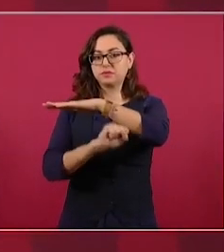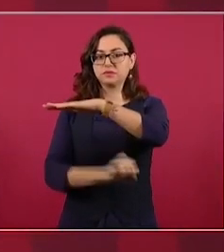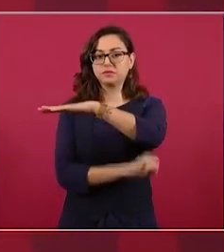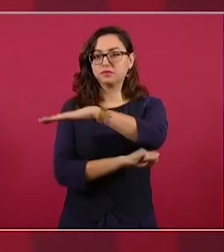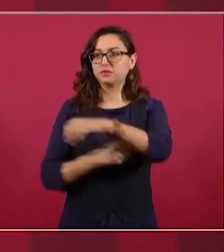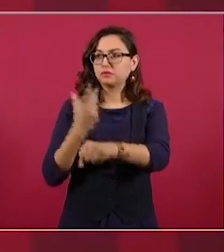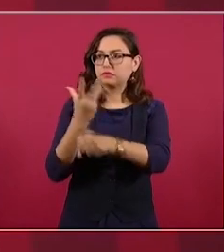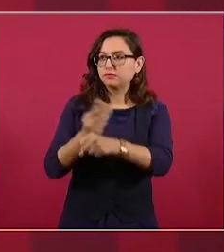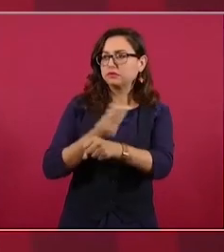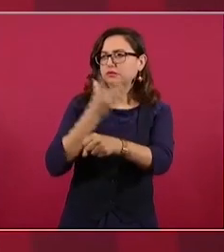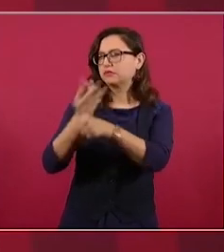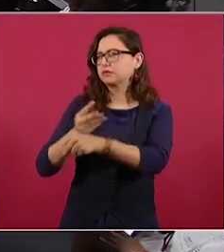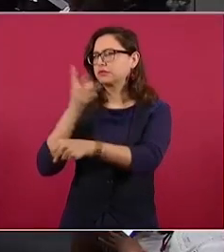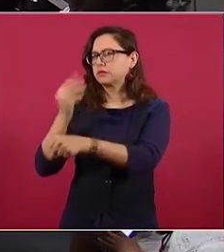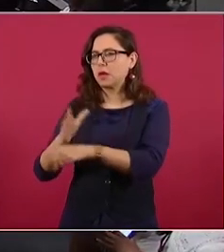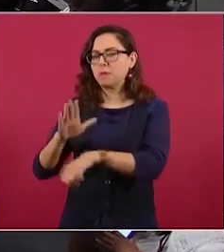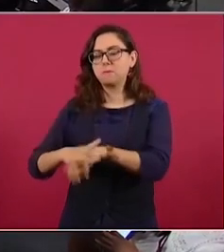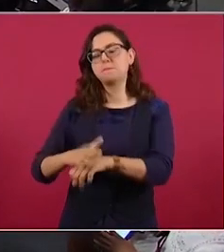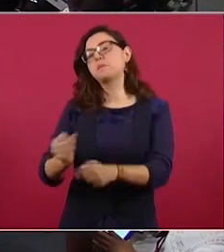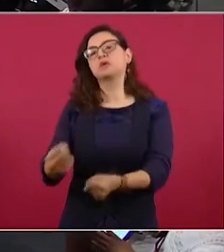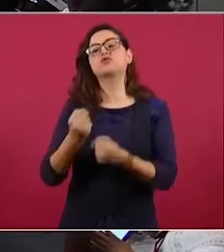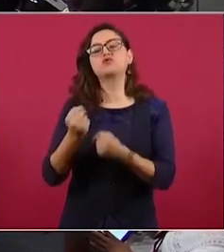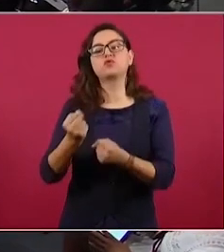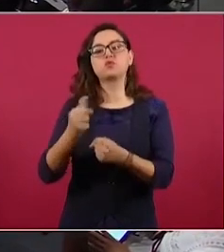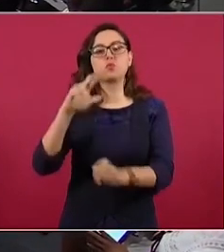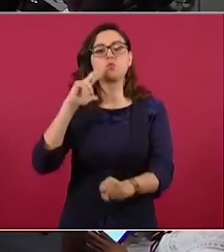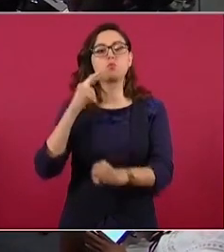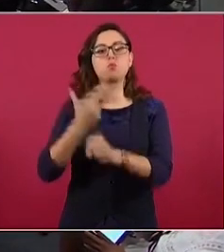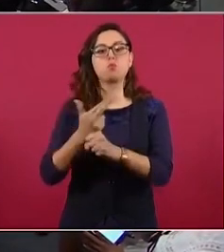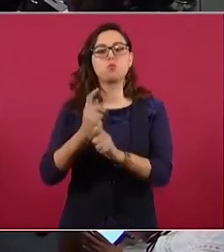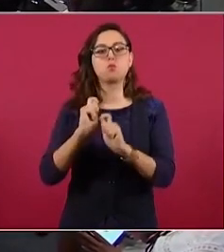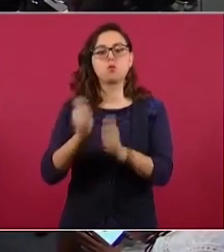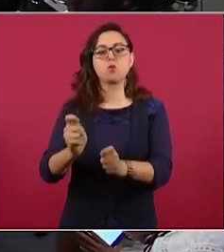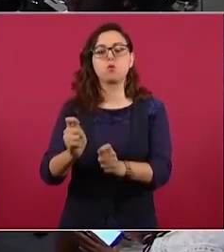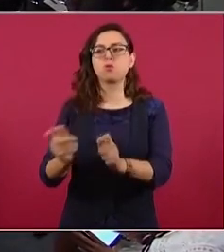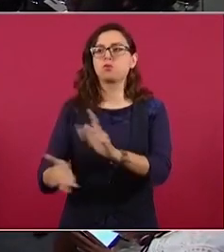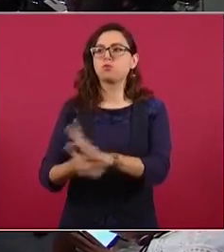y va a estar a cargo de